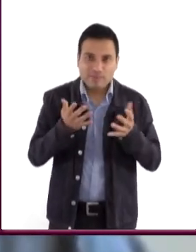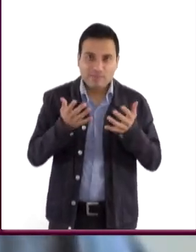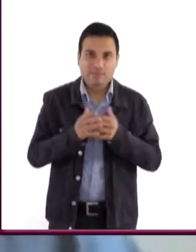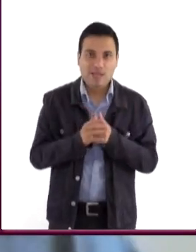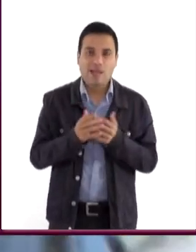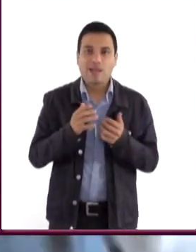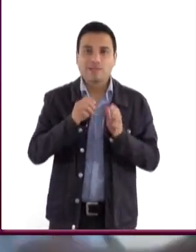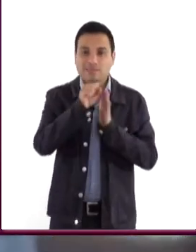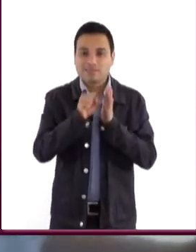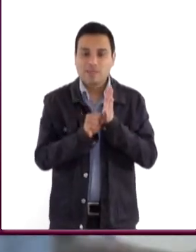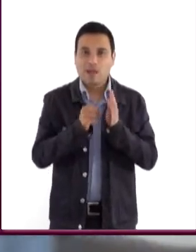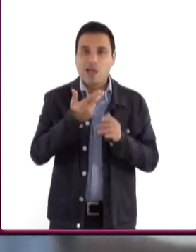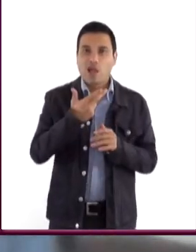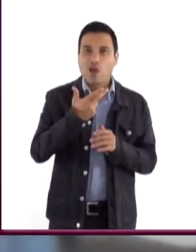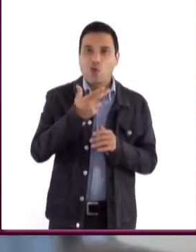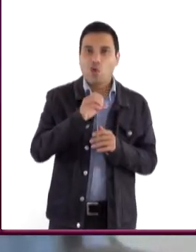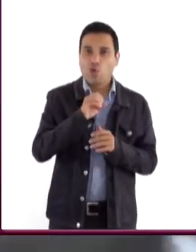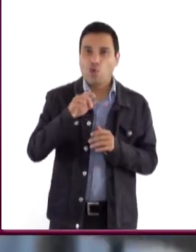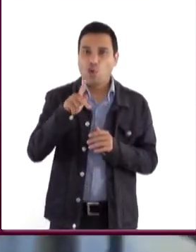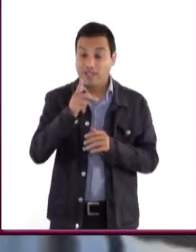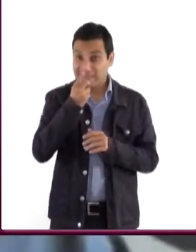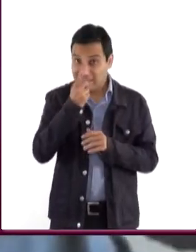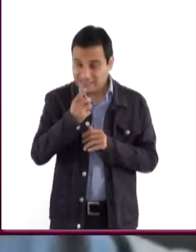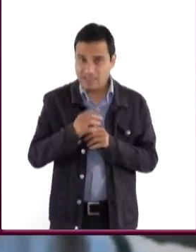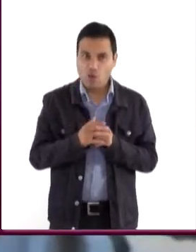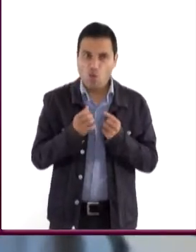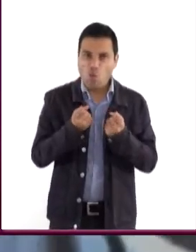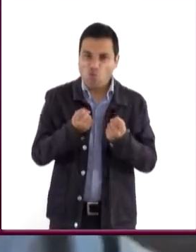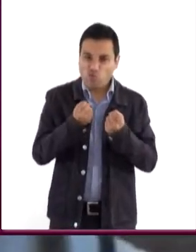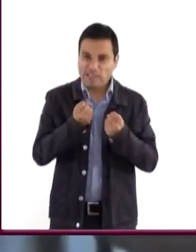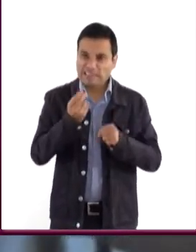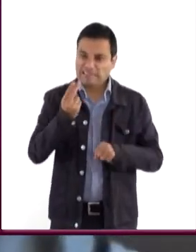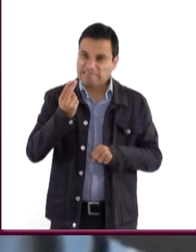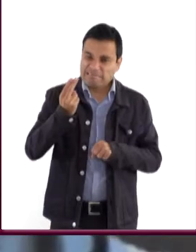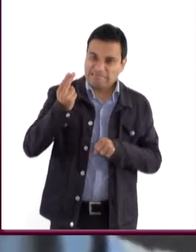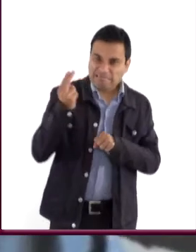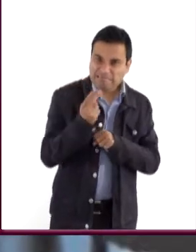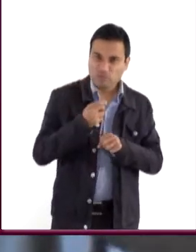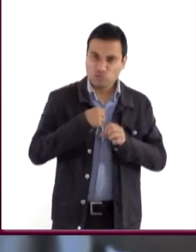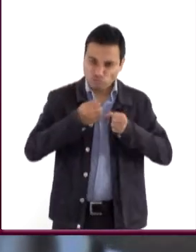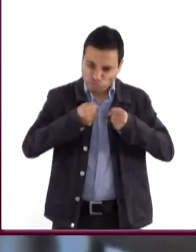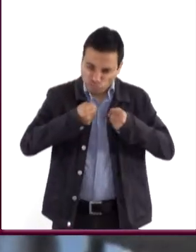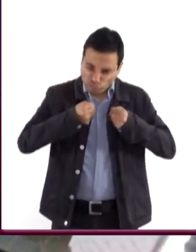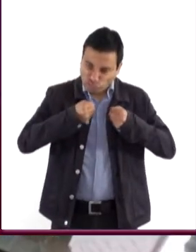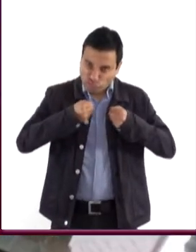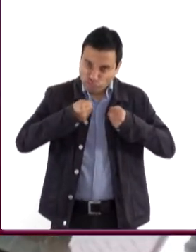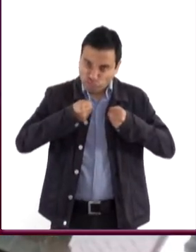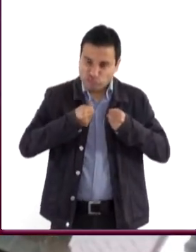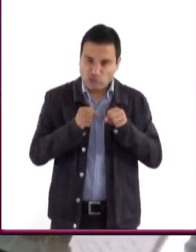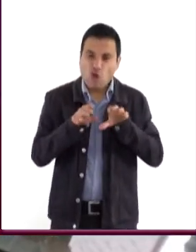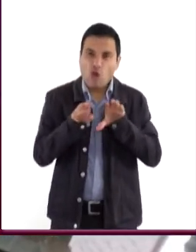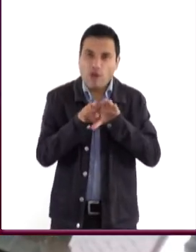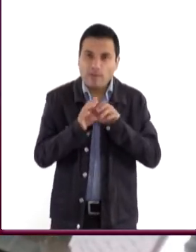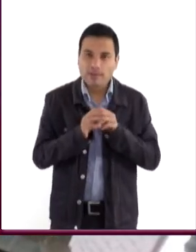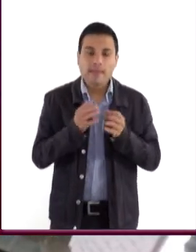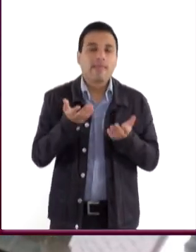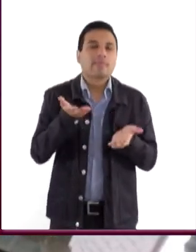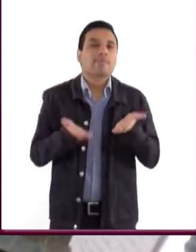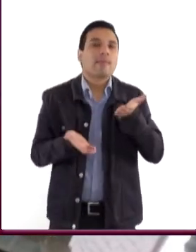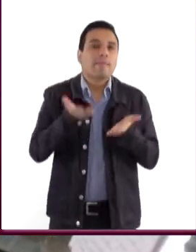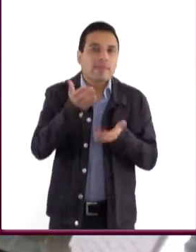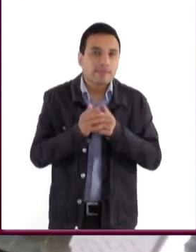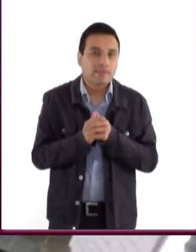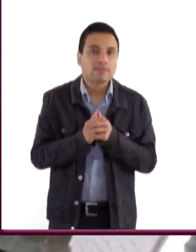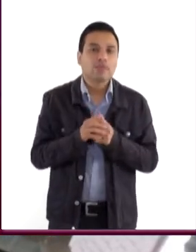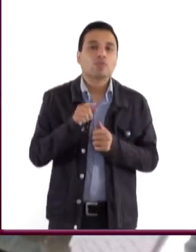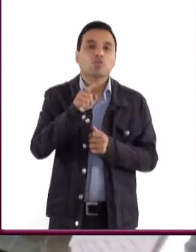de Hooke, que dice que la fuerza necesaria para estirar cierta cantidad del resorte es proporcional a cuánto uno